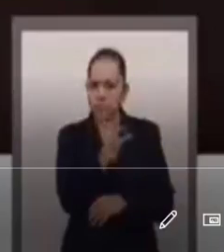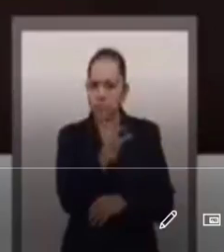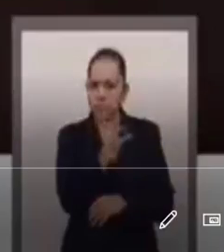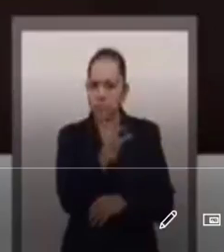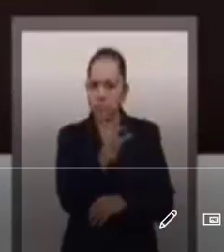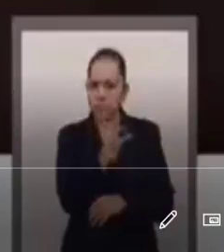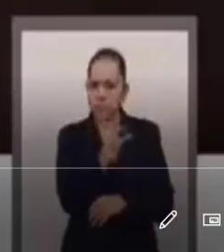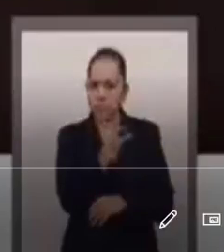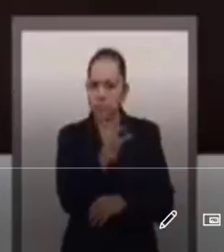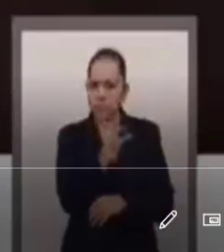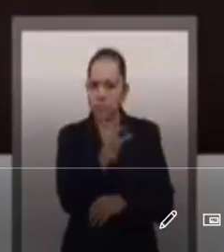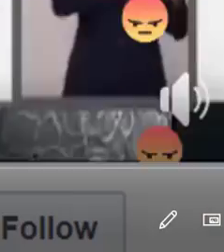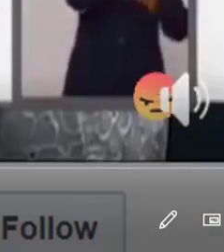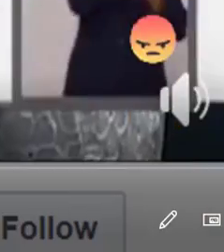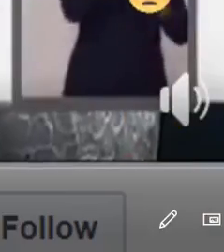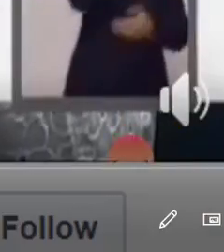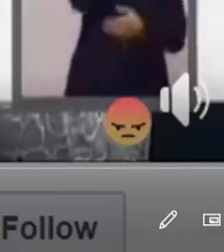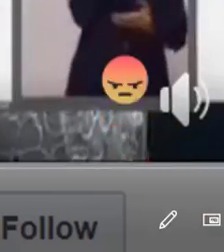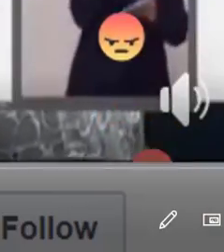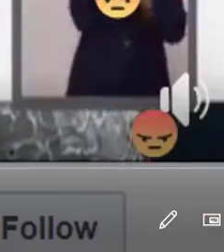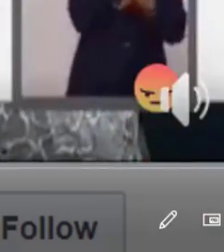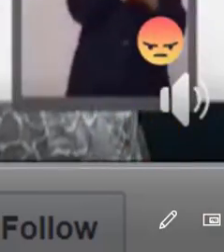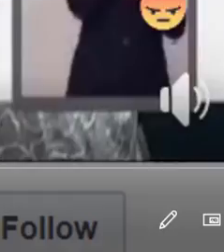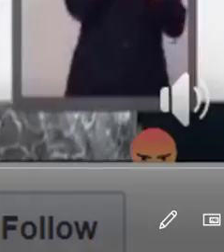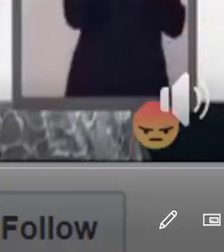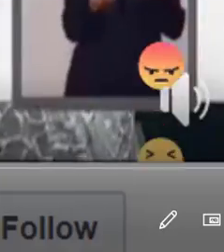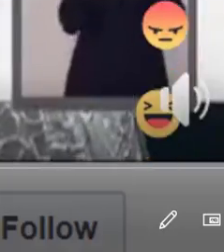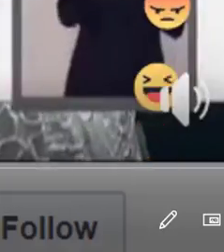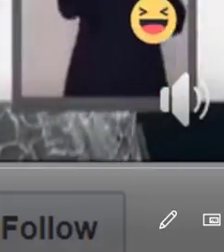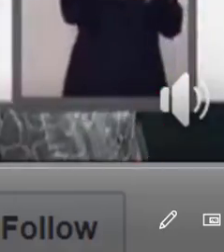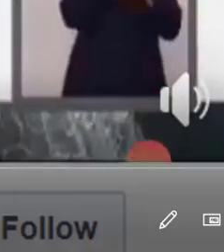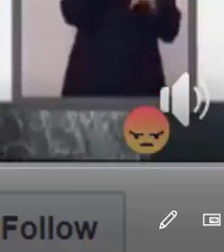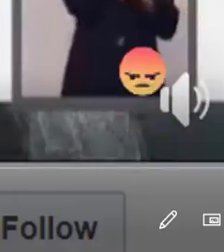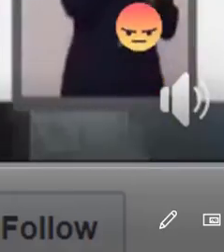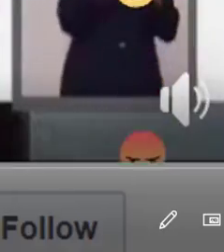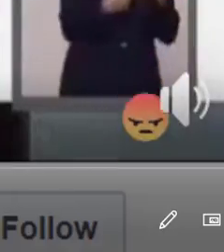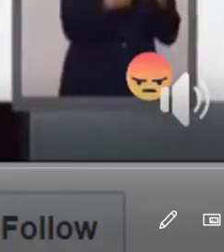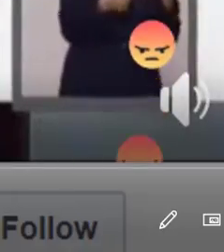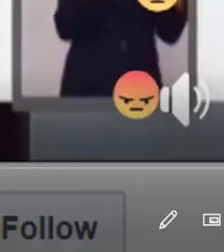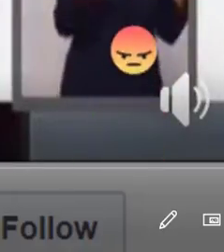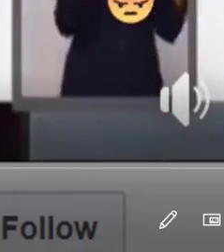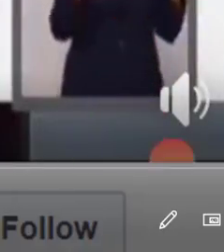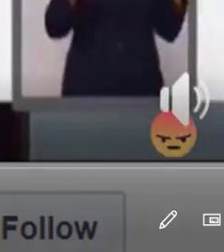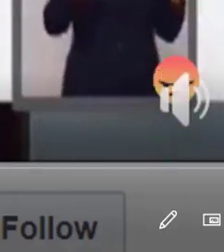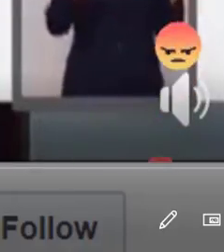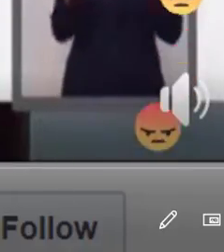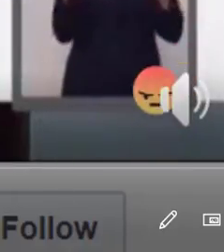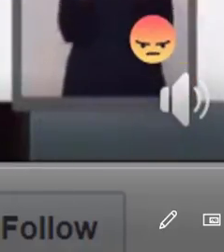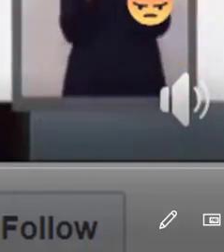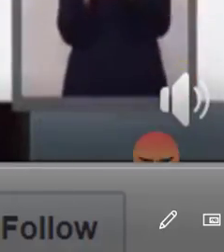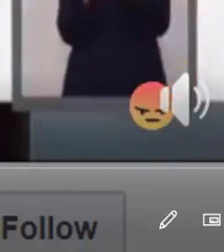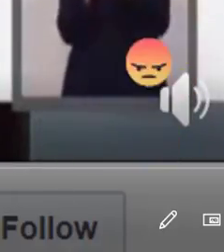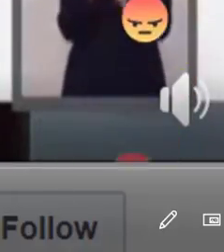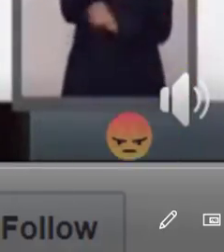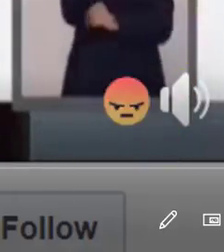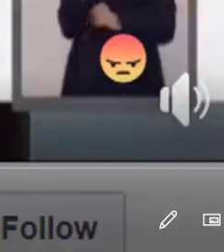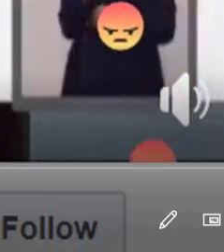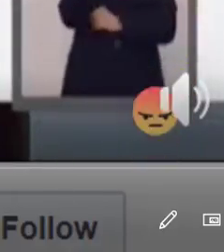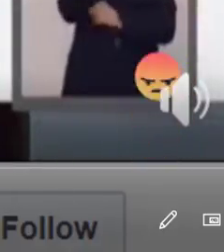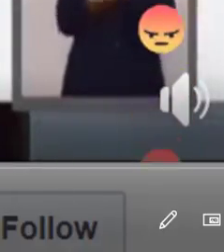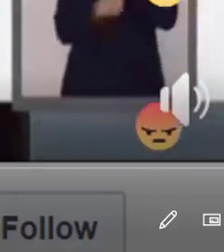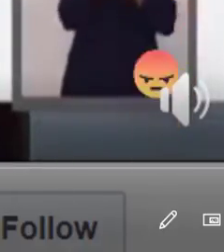A ver. Promedio de 250 mil tarjetas clonadas al año.